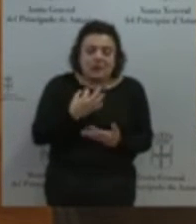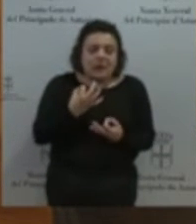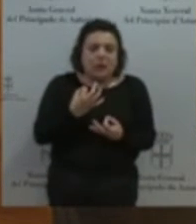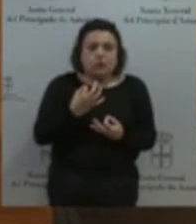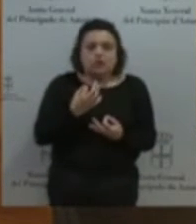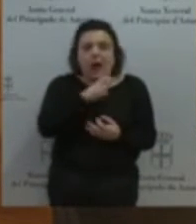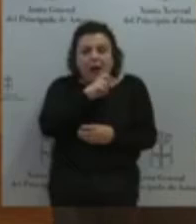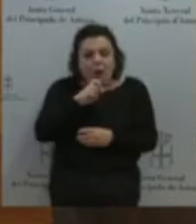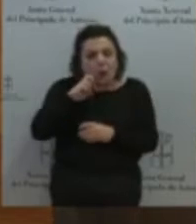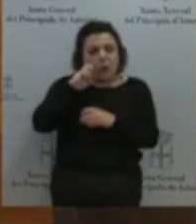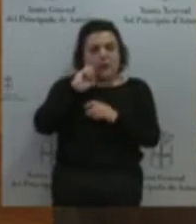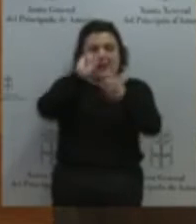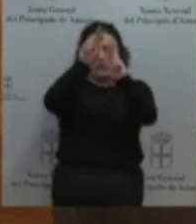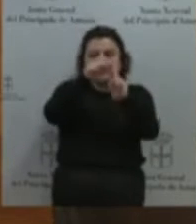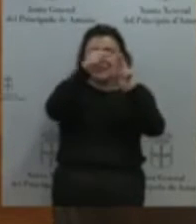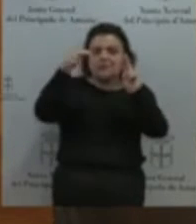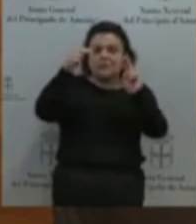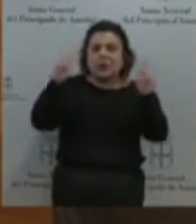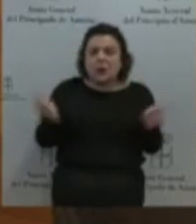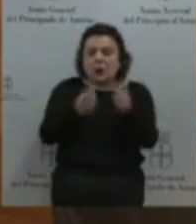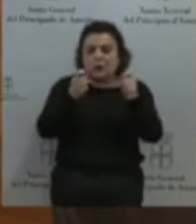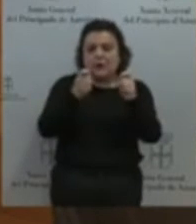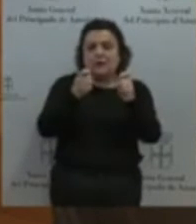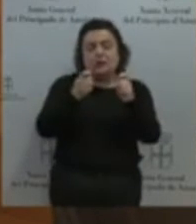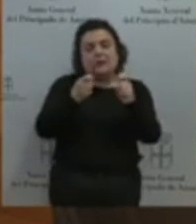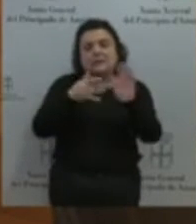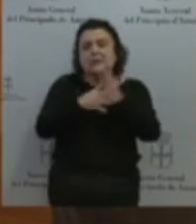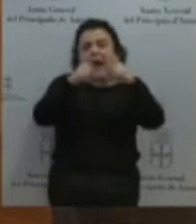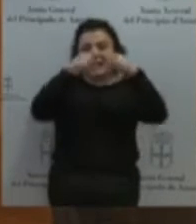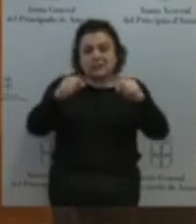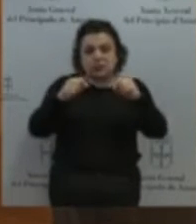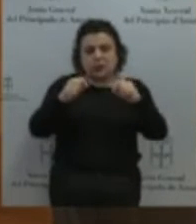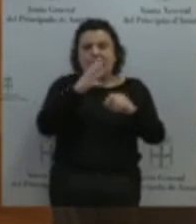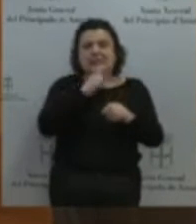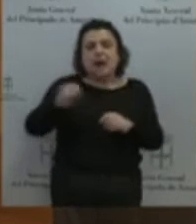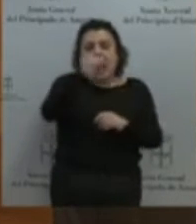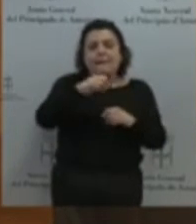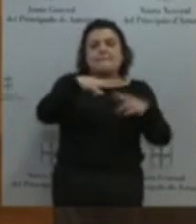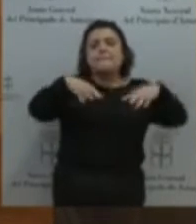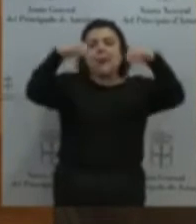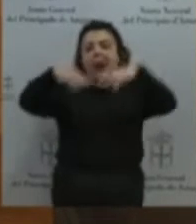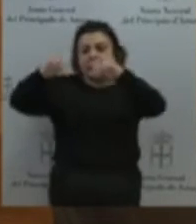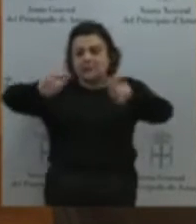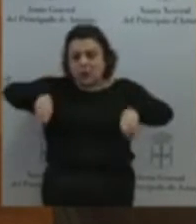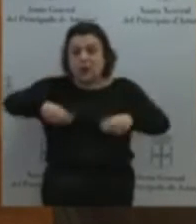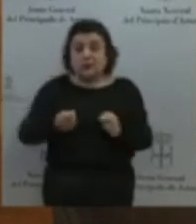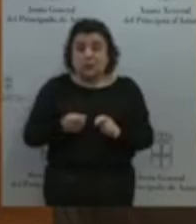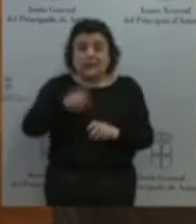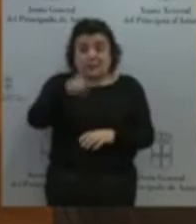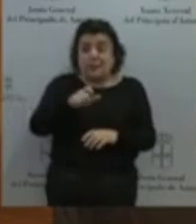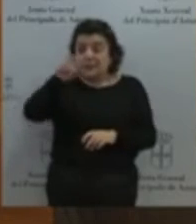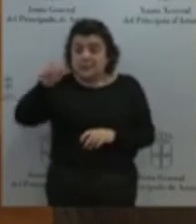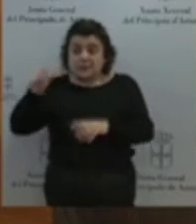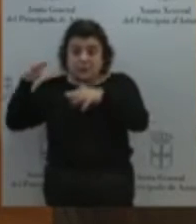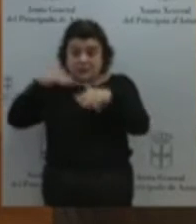paraíso natural, no solo para quienes nos visitan, sino para quienes vivimos dentro. Debemos tener en cuenta